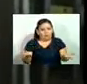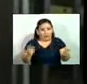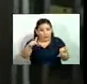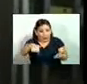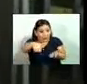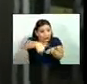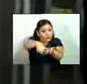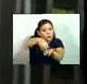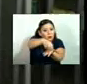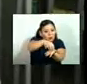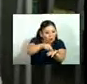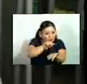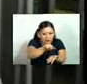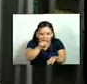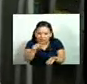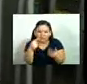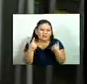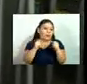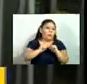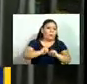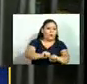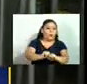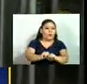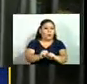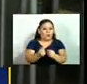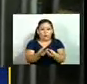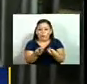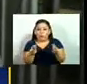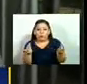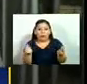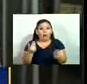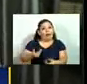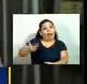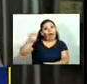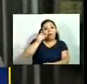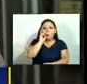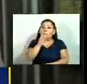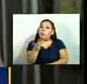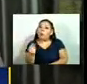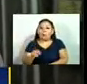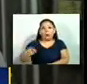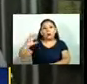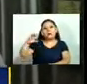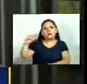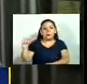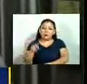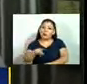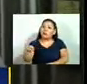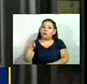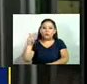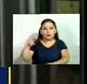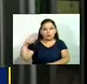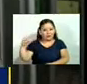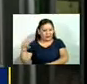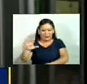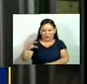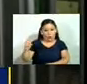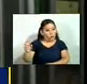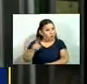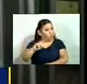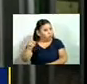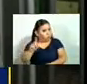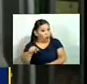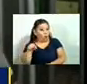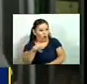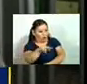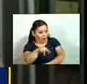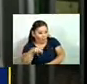municipio, muertes, ya esto ya no son números, como lo decían antes, 300, 250, no. Hoy ya son